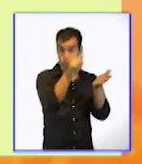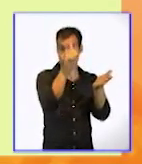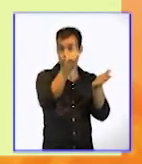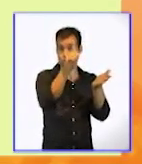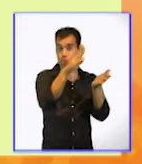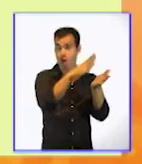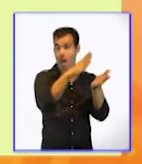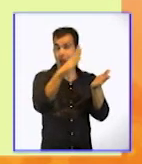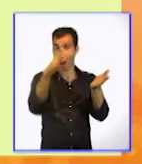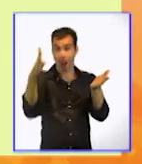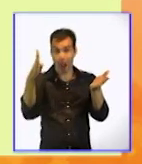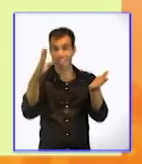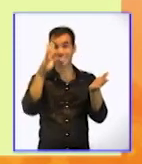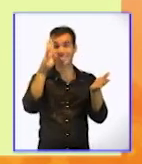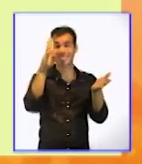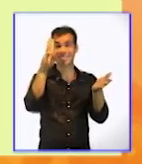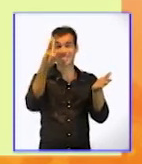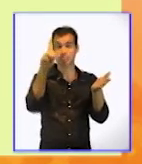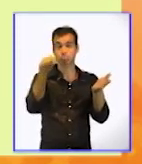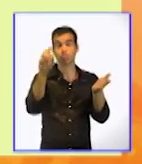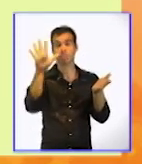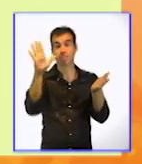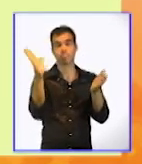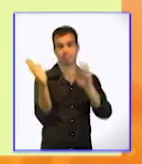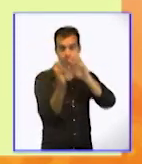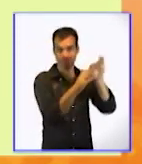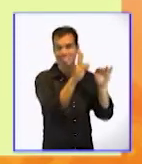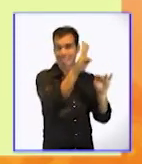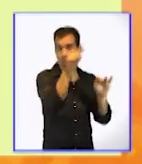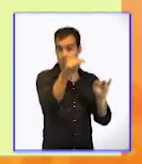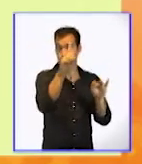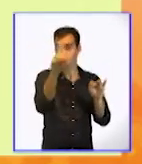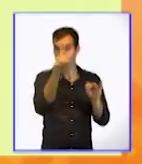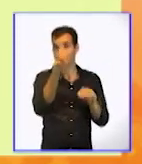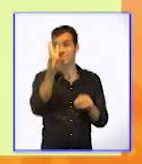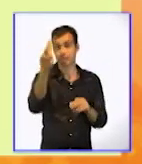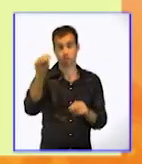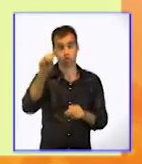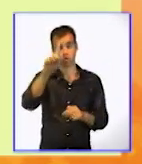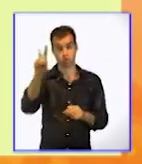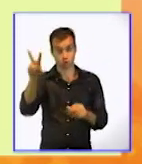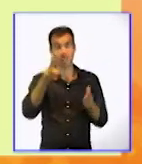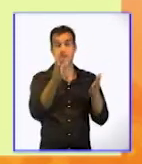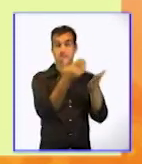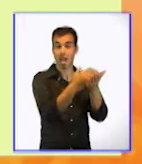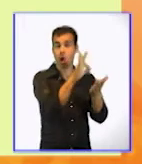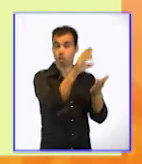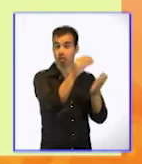3.4, 3.5, 3.11 y 3.12, de la página 80 hasta